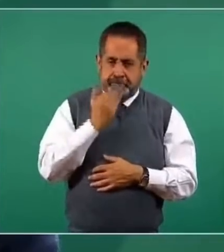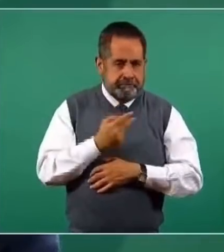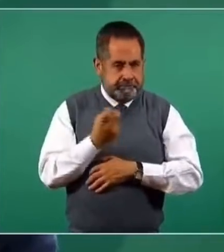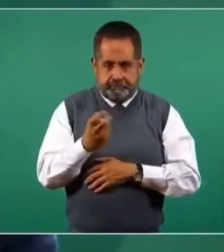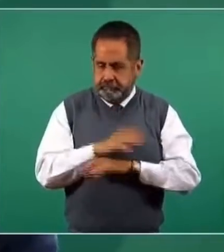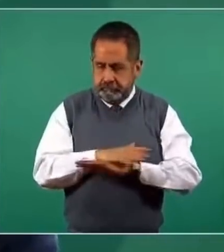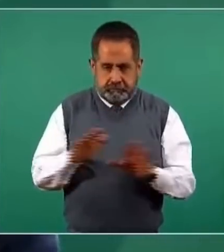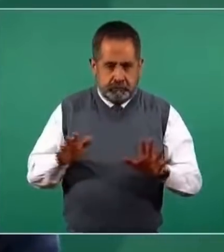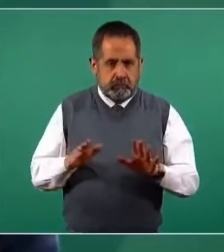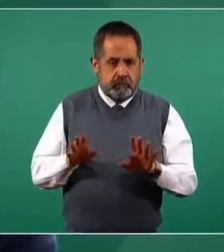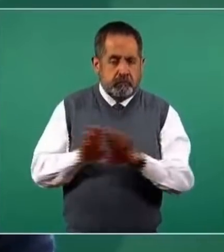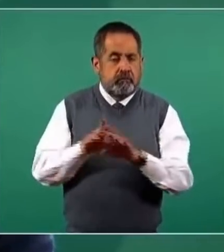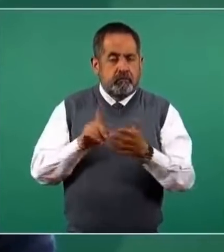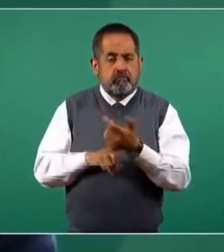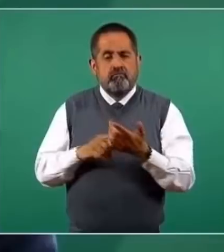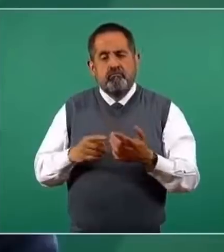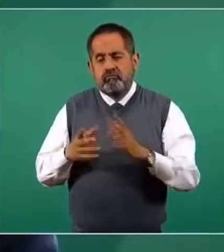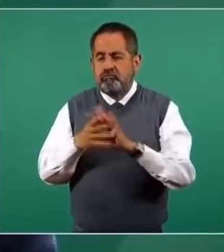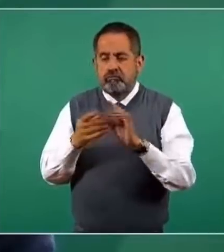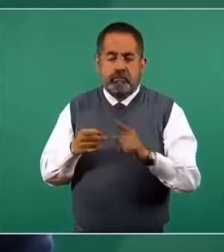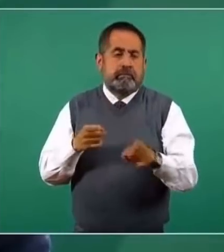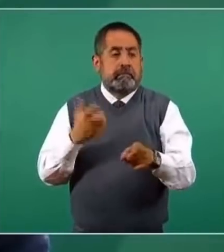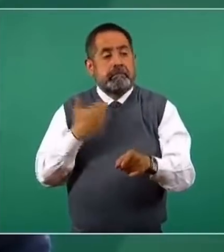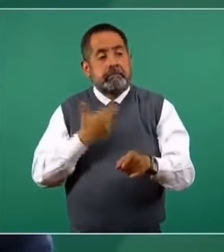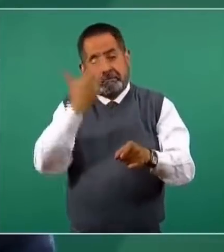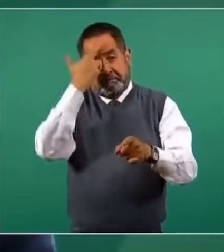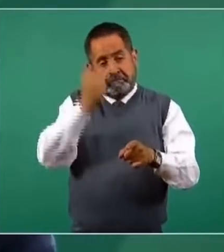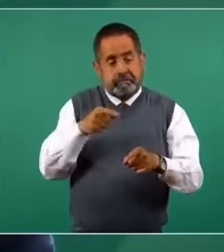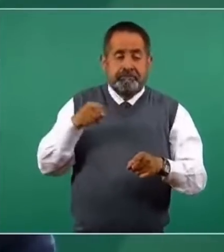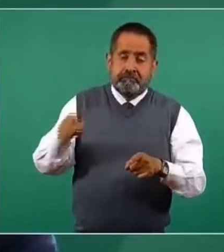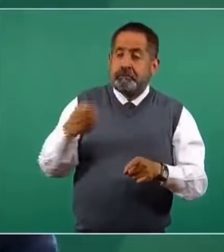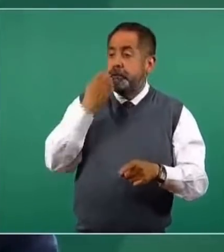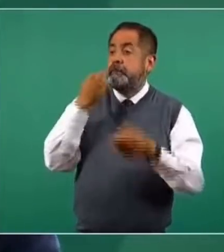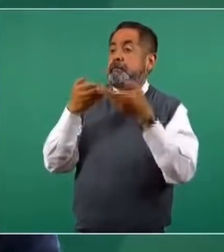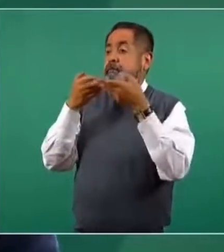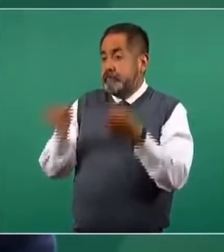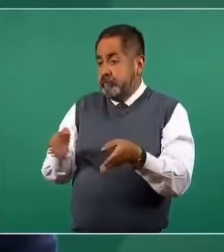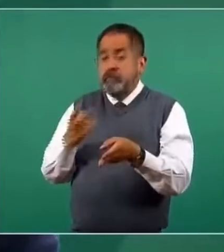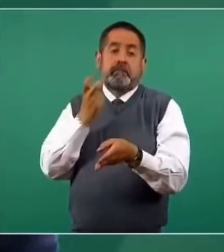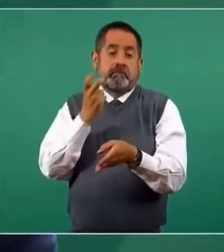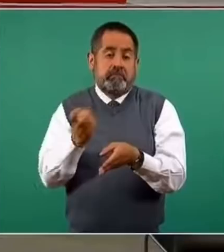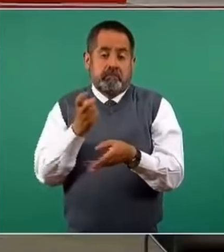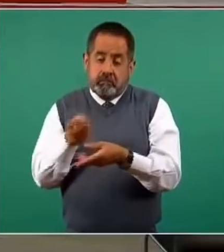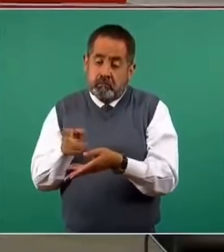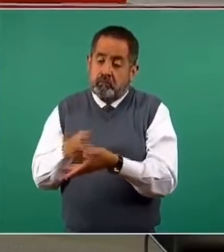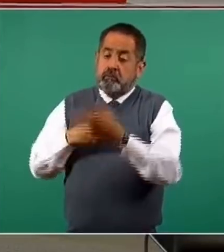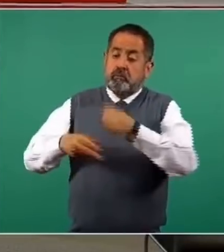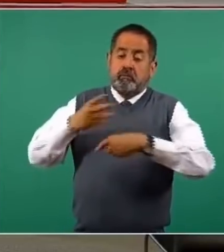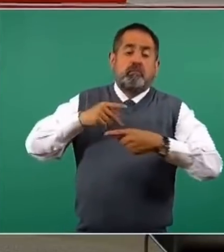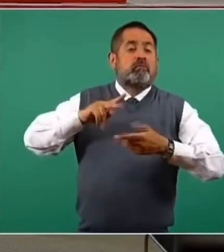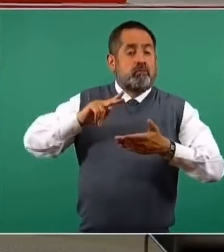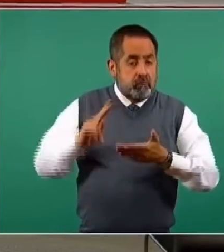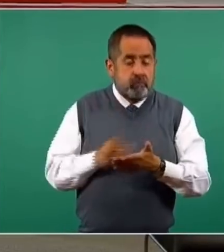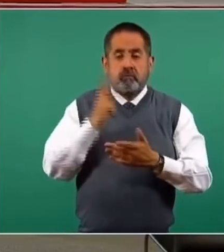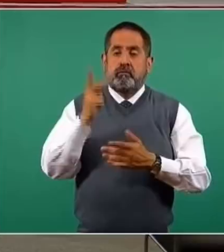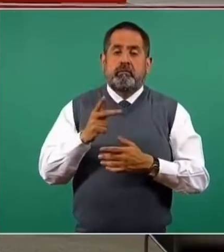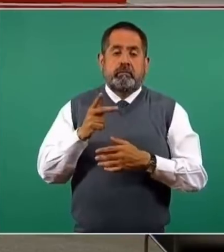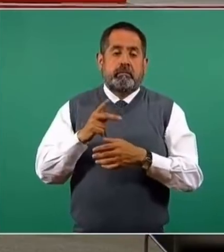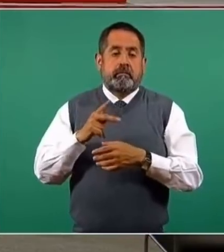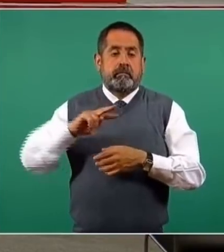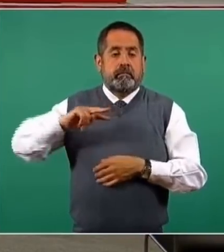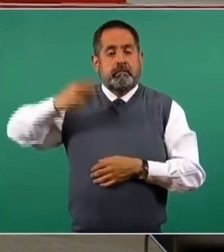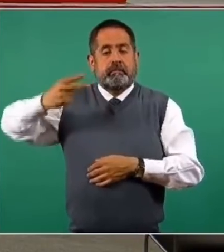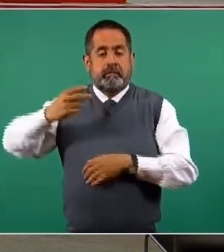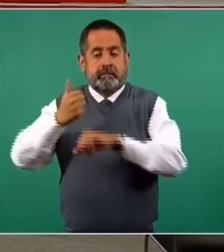o que sugiera o que sea consistente la sospecha de que por abrir las escuelas en Campeche, Campeche pasó